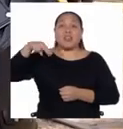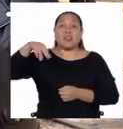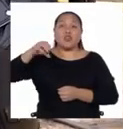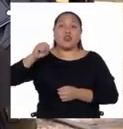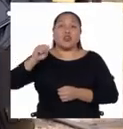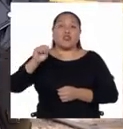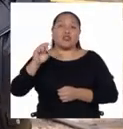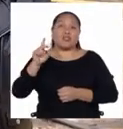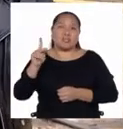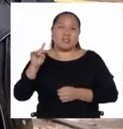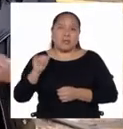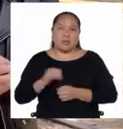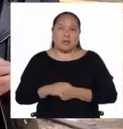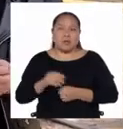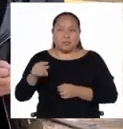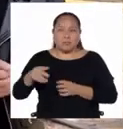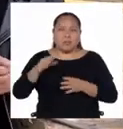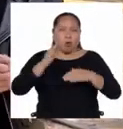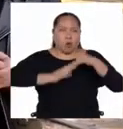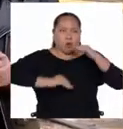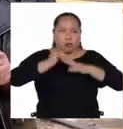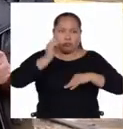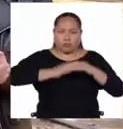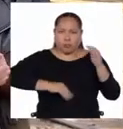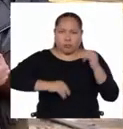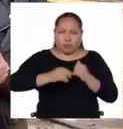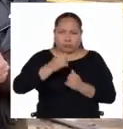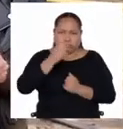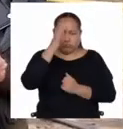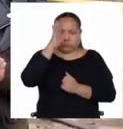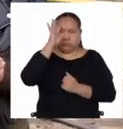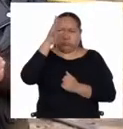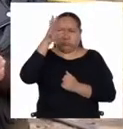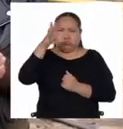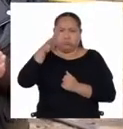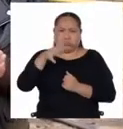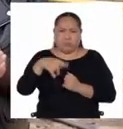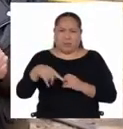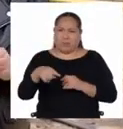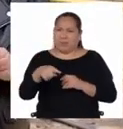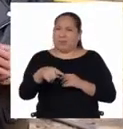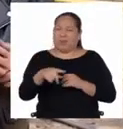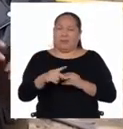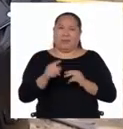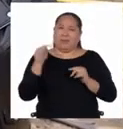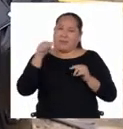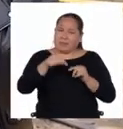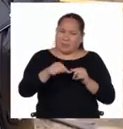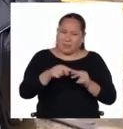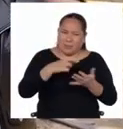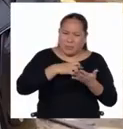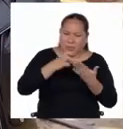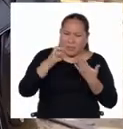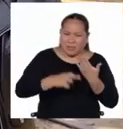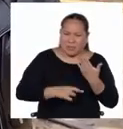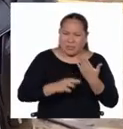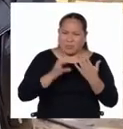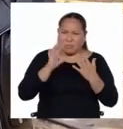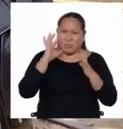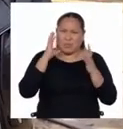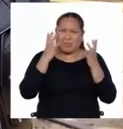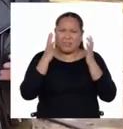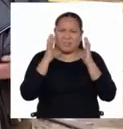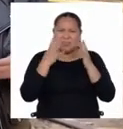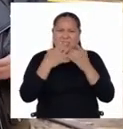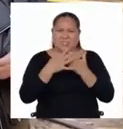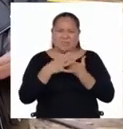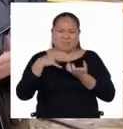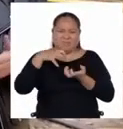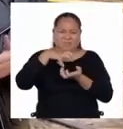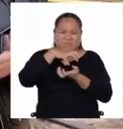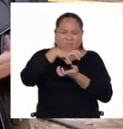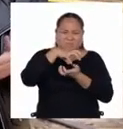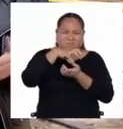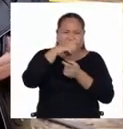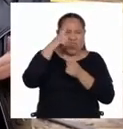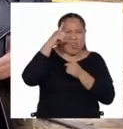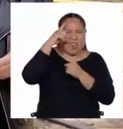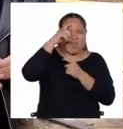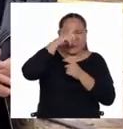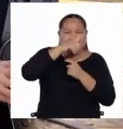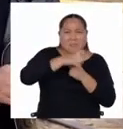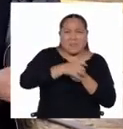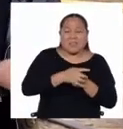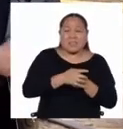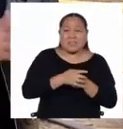porque era muy osado en sus ideas. Este proyecto estuvo como en un limbo durante mucho tiempo y